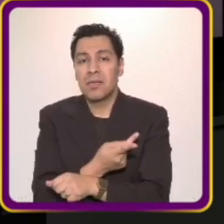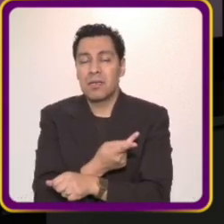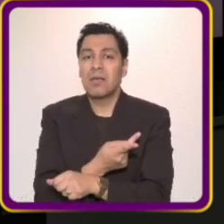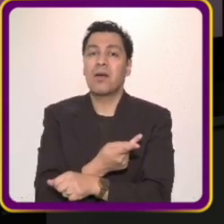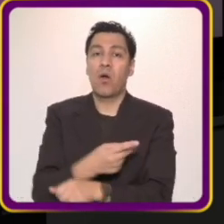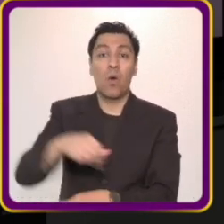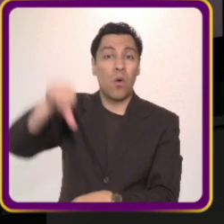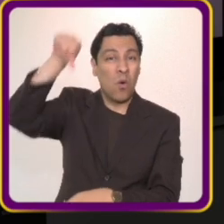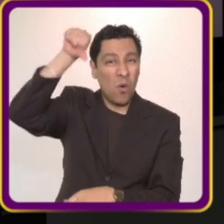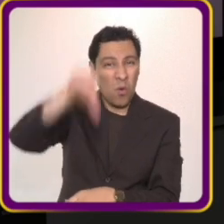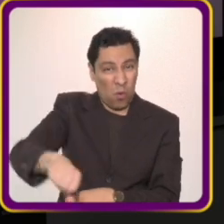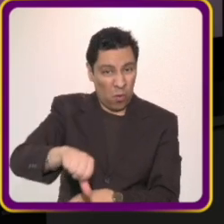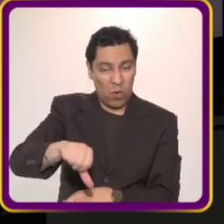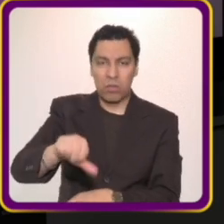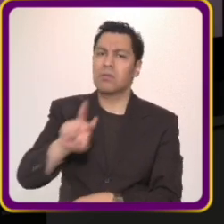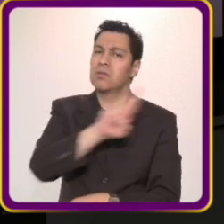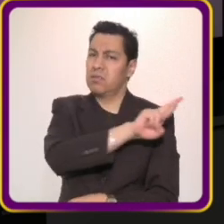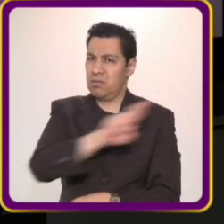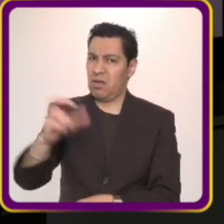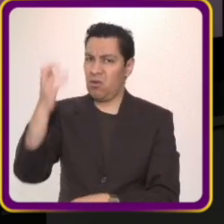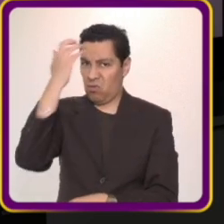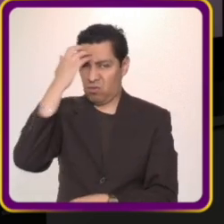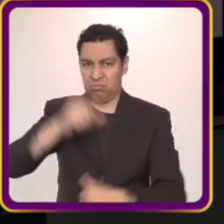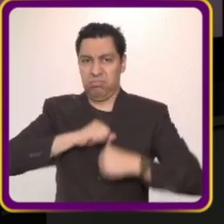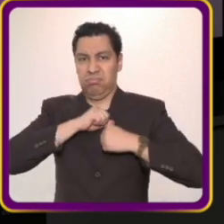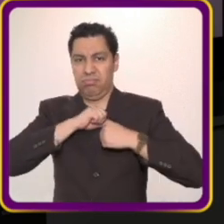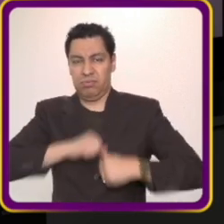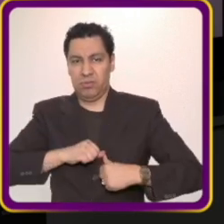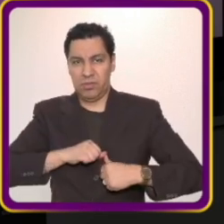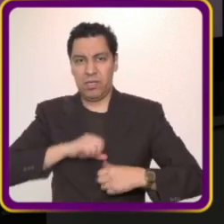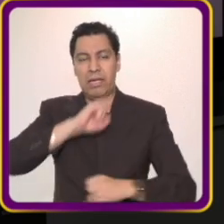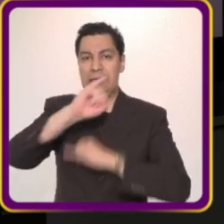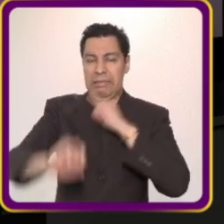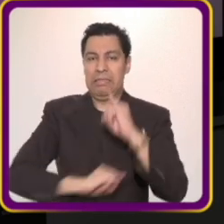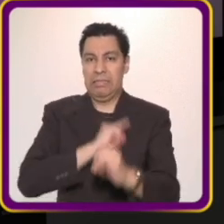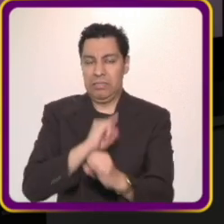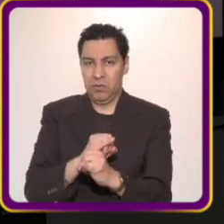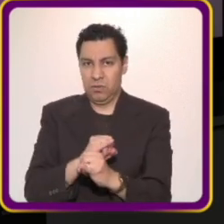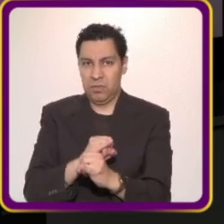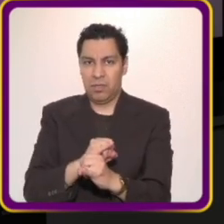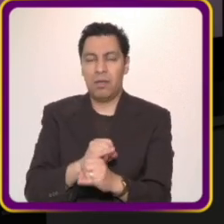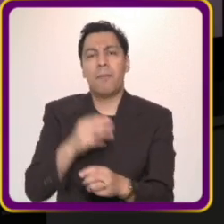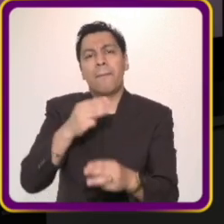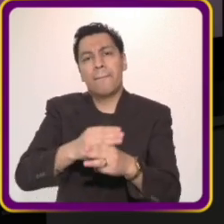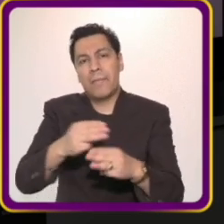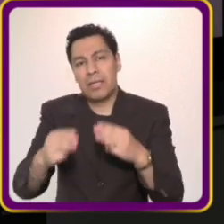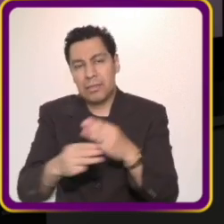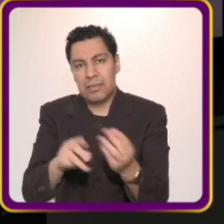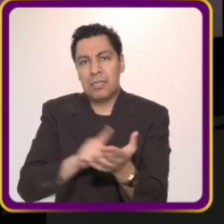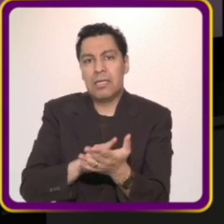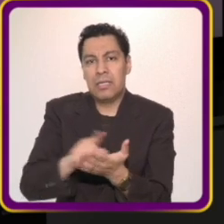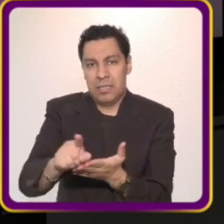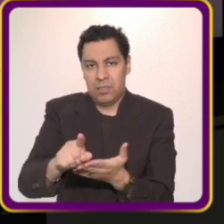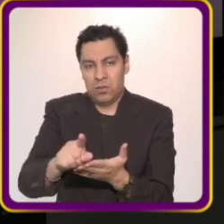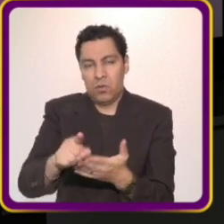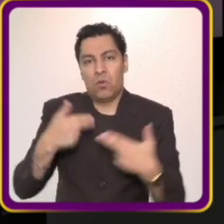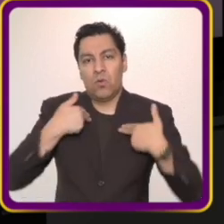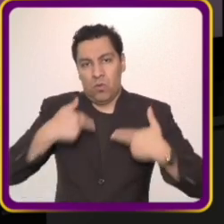es ampliamente reconocido su liderazgo internacional, tanto en materia del derecho humano a